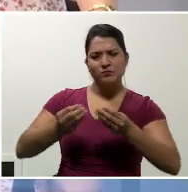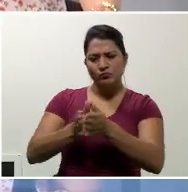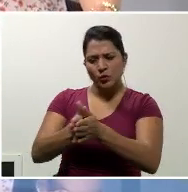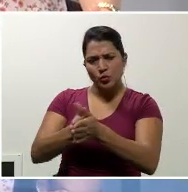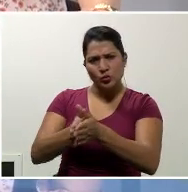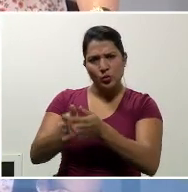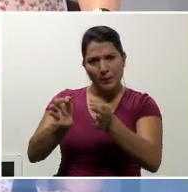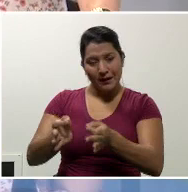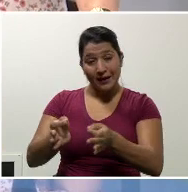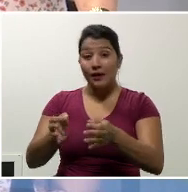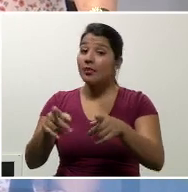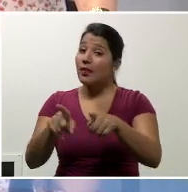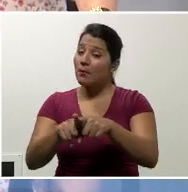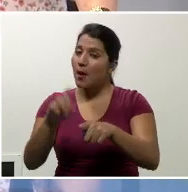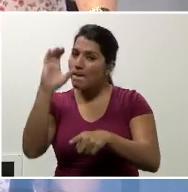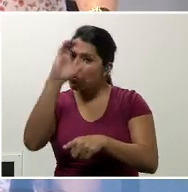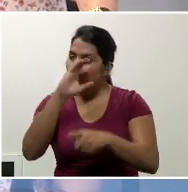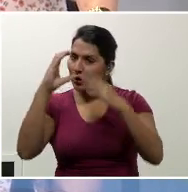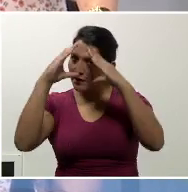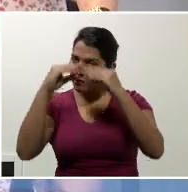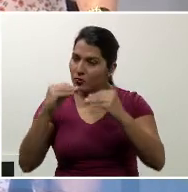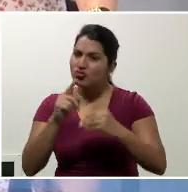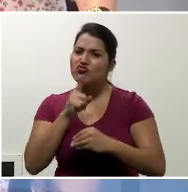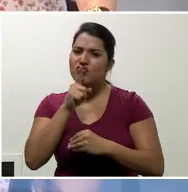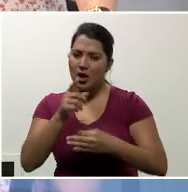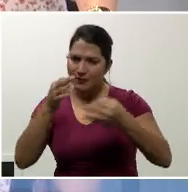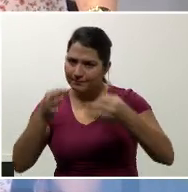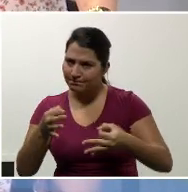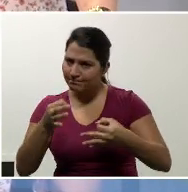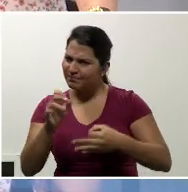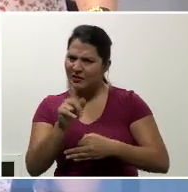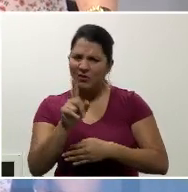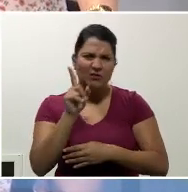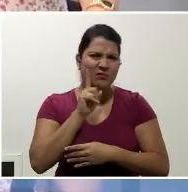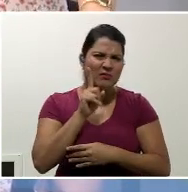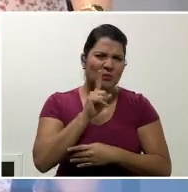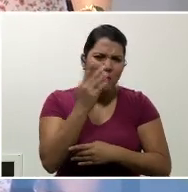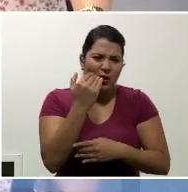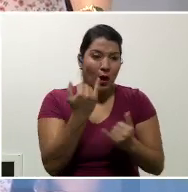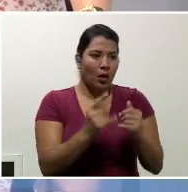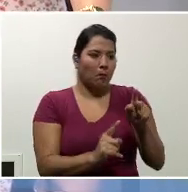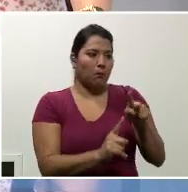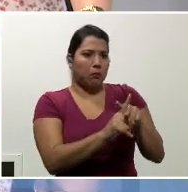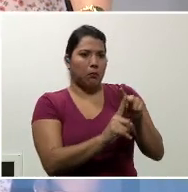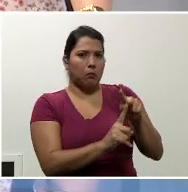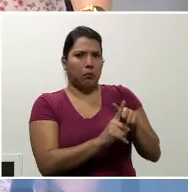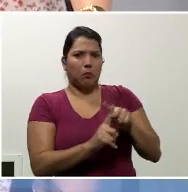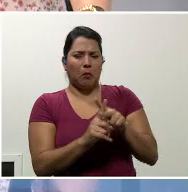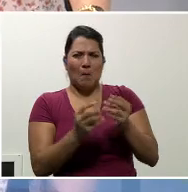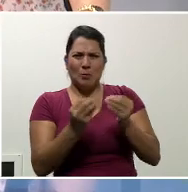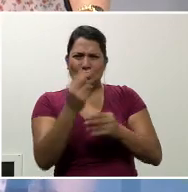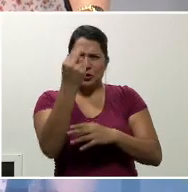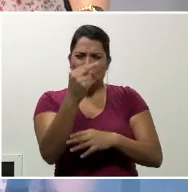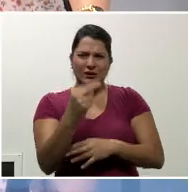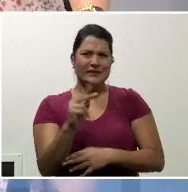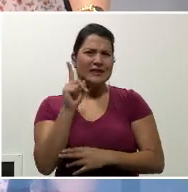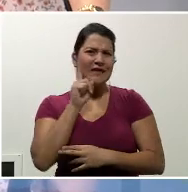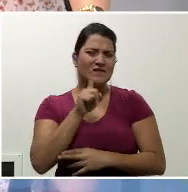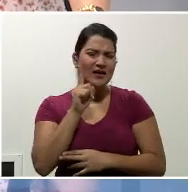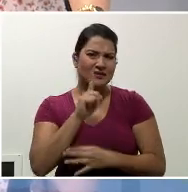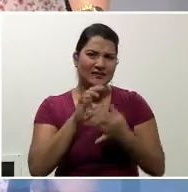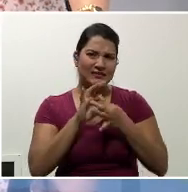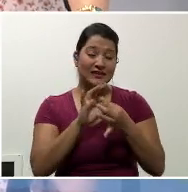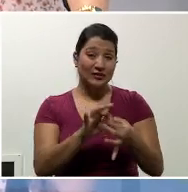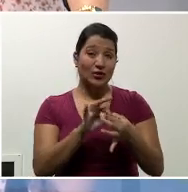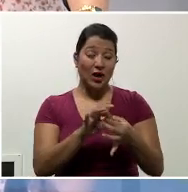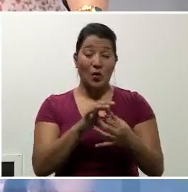sitios oficiales. Todo esto ante la masiva cantidad de noticias falsas que se han generado desde la aparición del